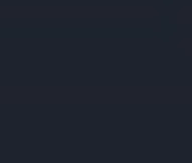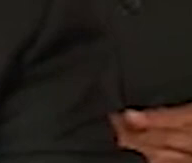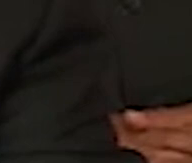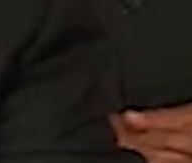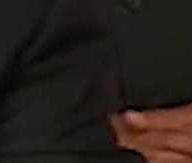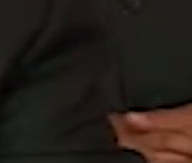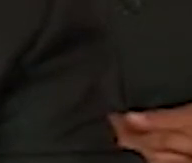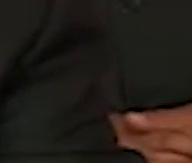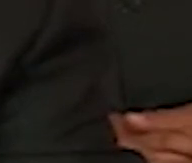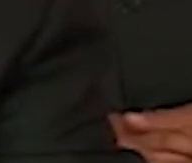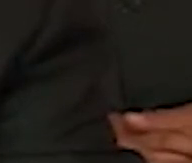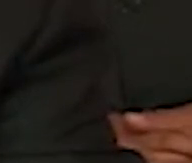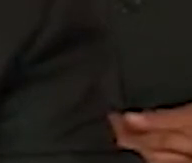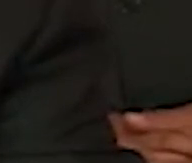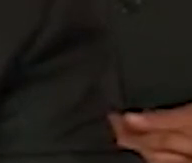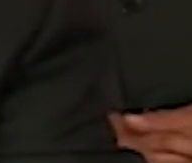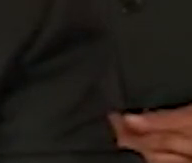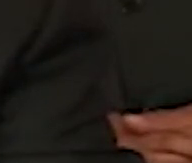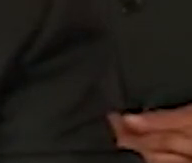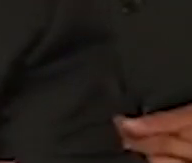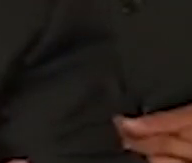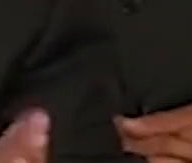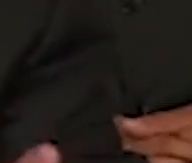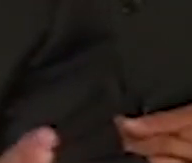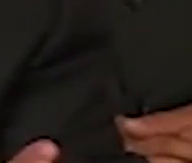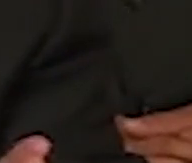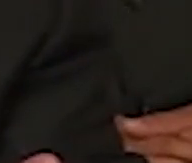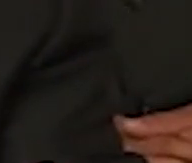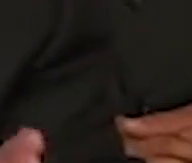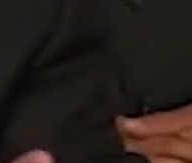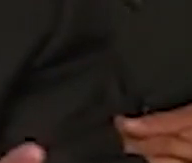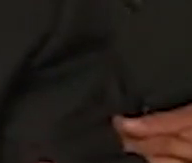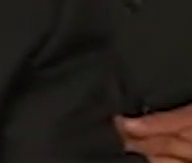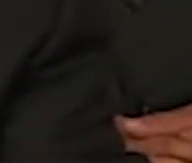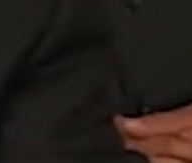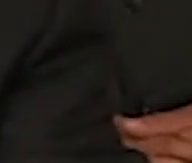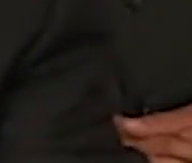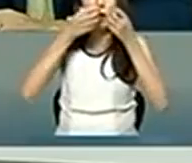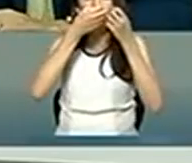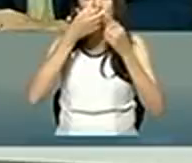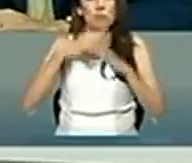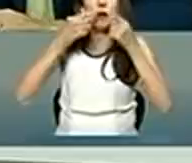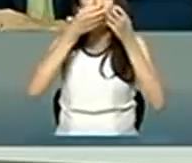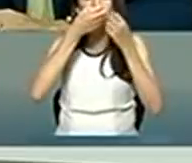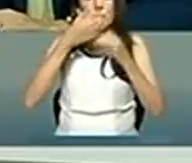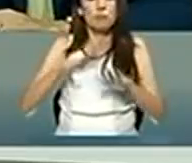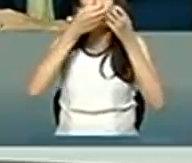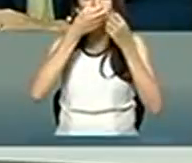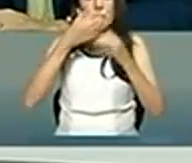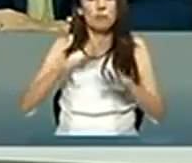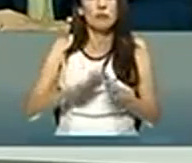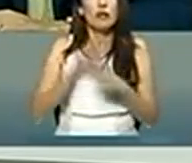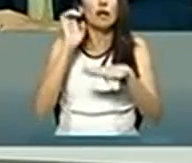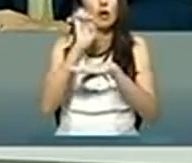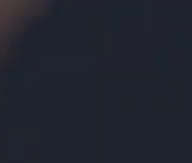Toda una vida. Aumentaremos cupos presenciales en universidades. Tendrán oportunidades de cumplir sus sueños.